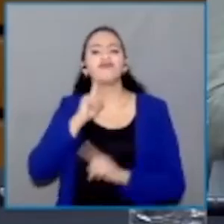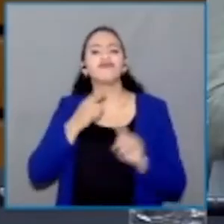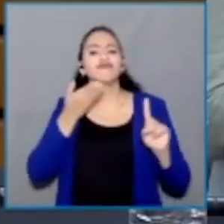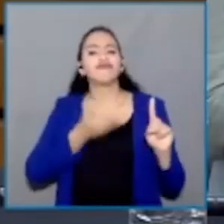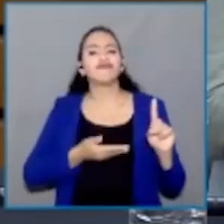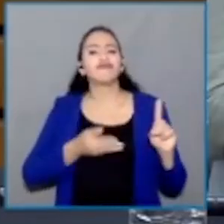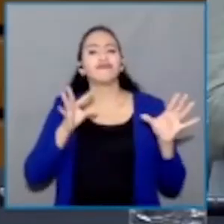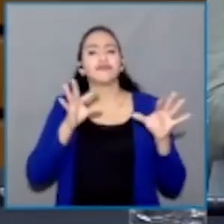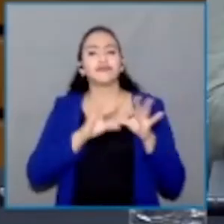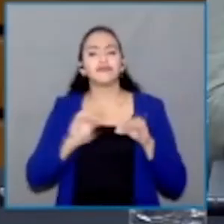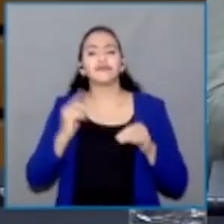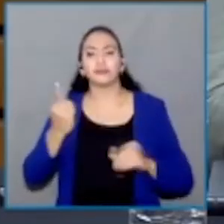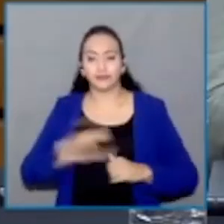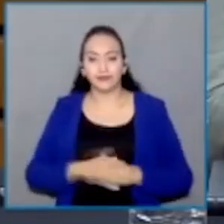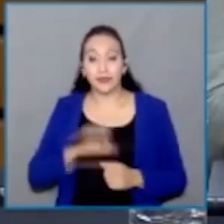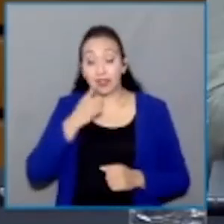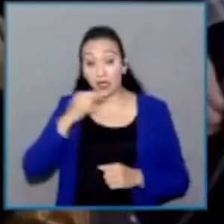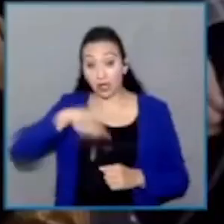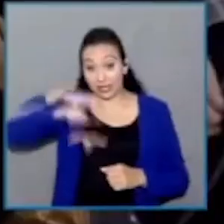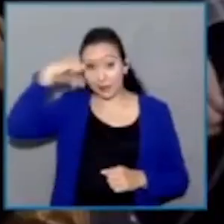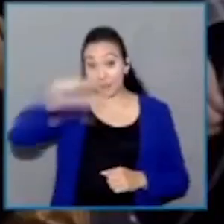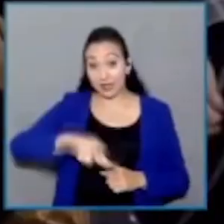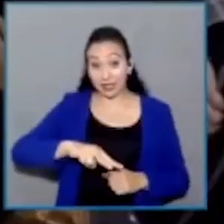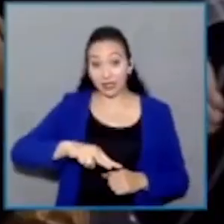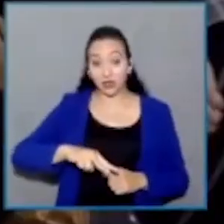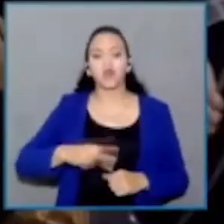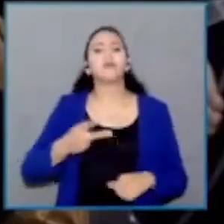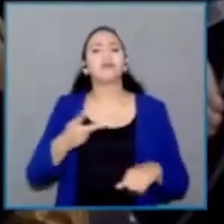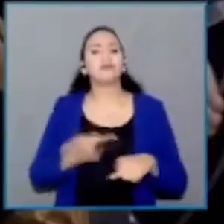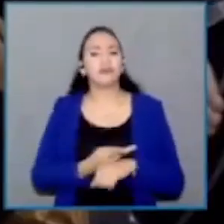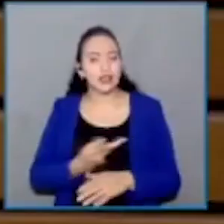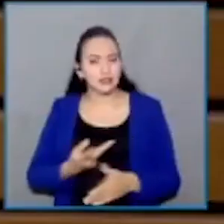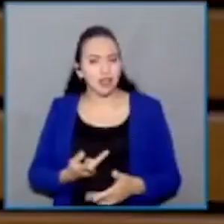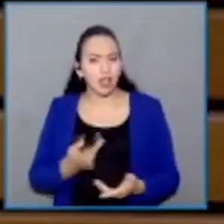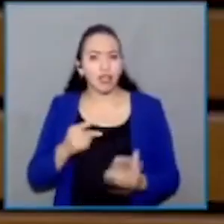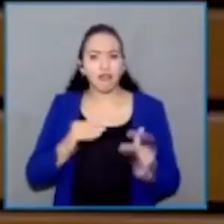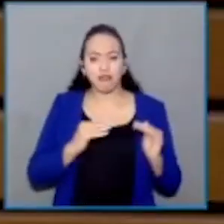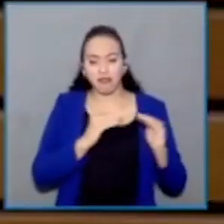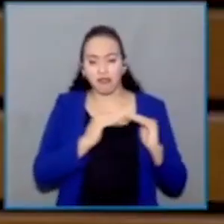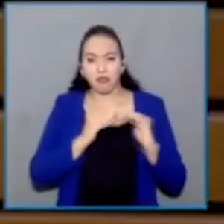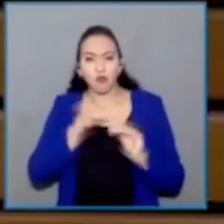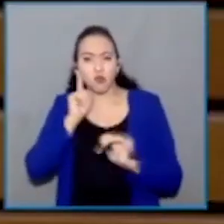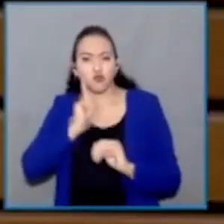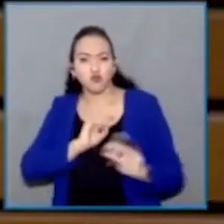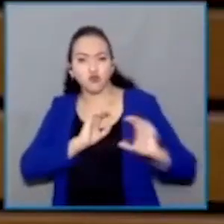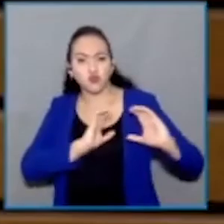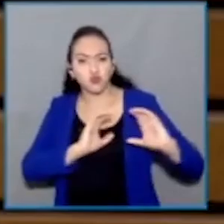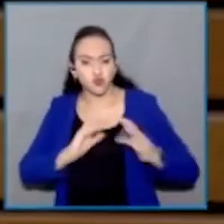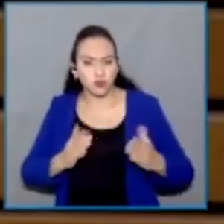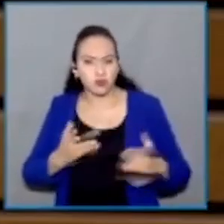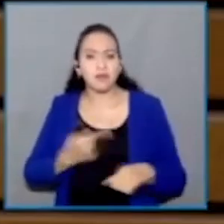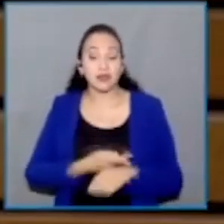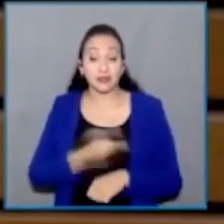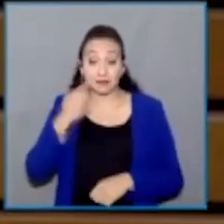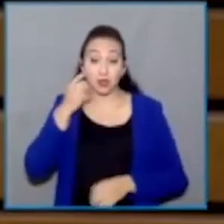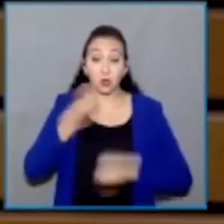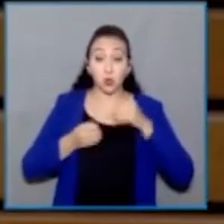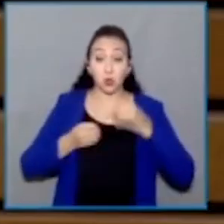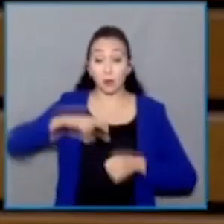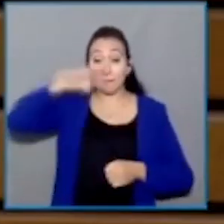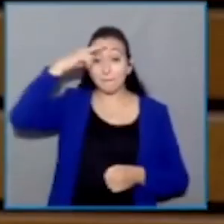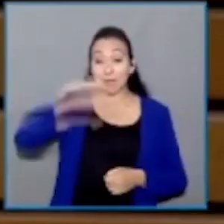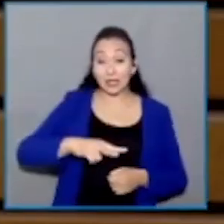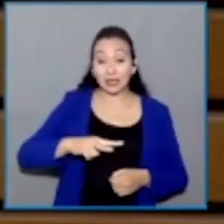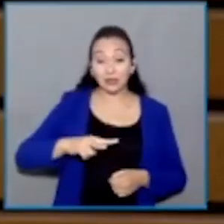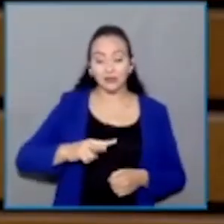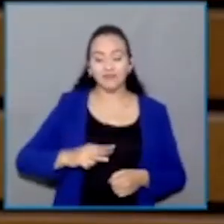que vive nuestro país con las recientes reformas constitucionales. La justicia en México está de luto. No